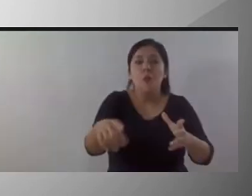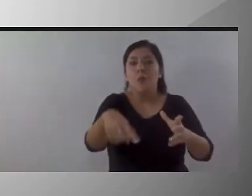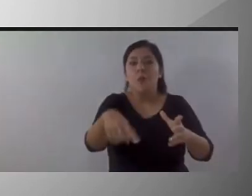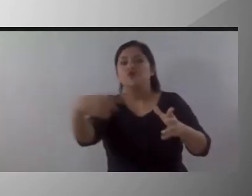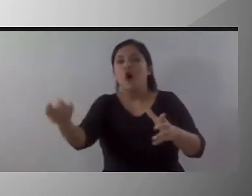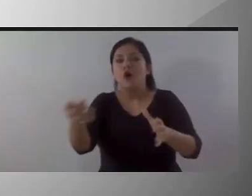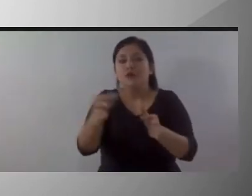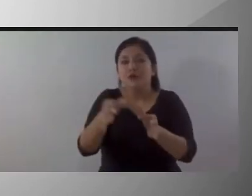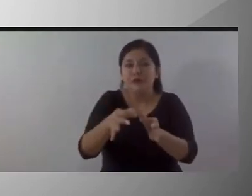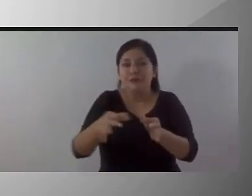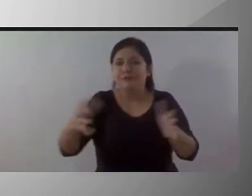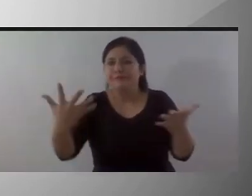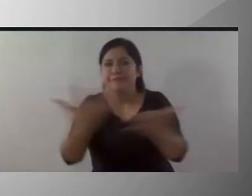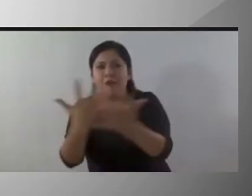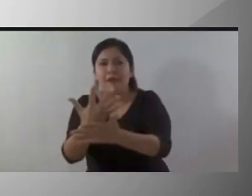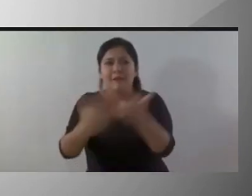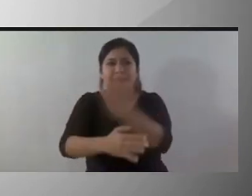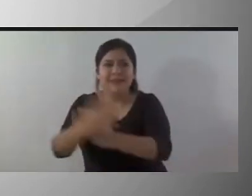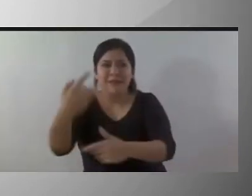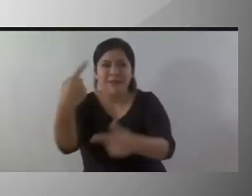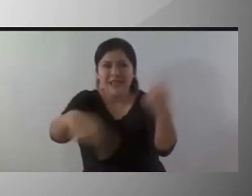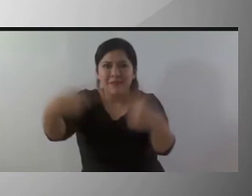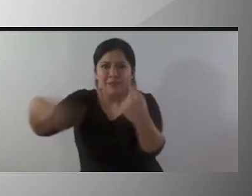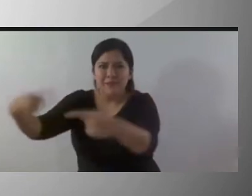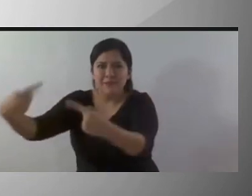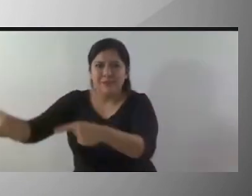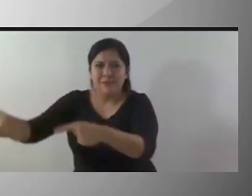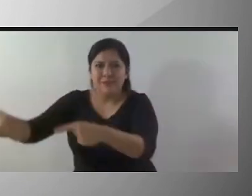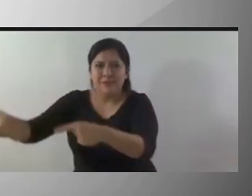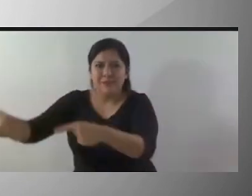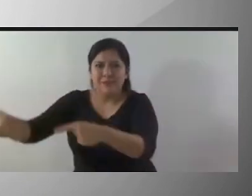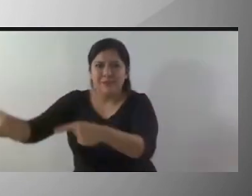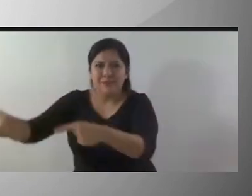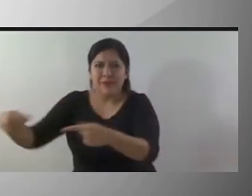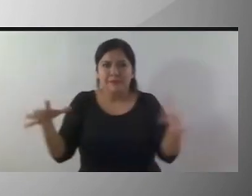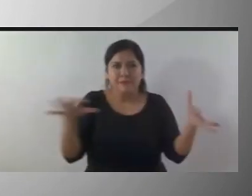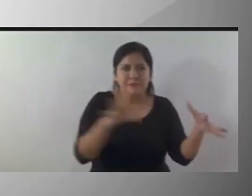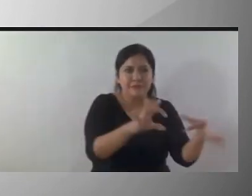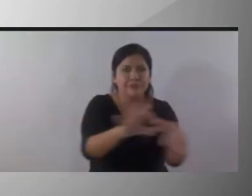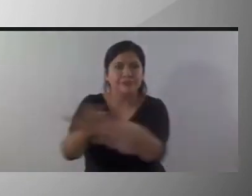grupos vulnerables, estoy totalmente de acuerdo, pero cada uno desde su